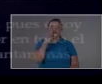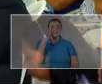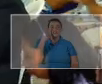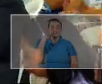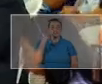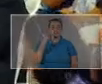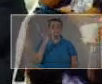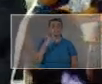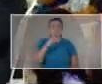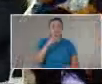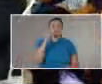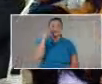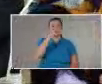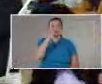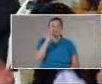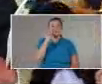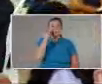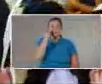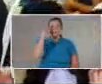de poder en poder.